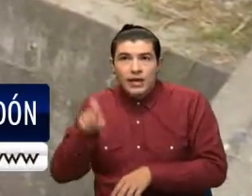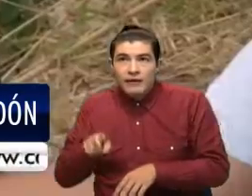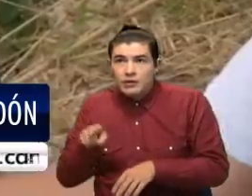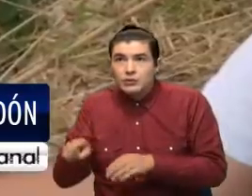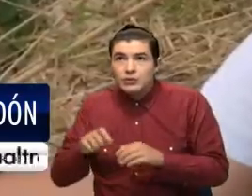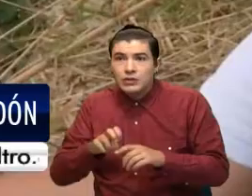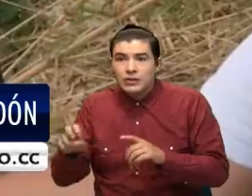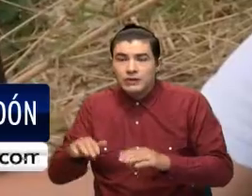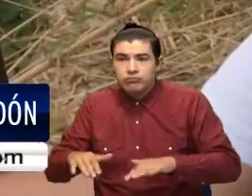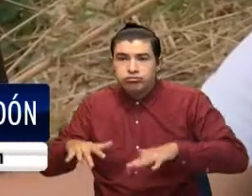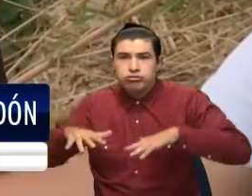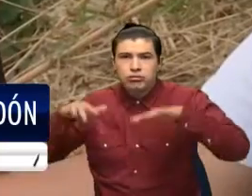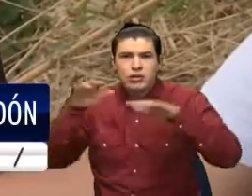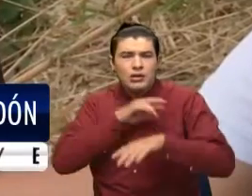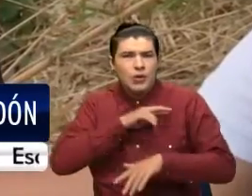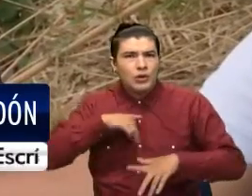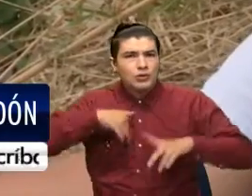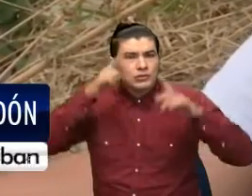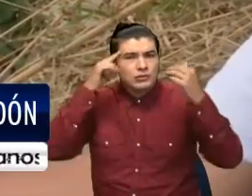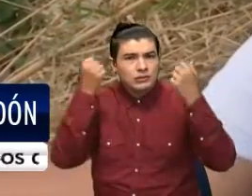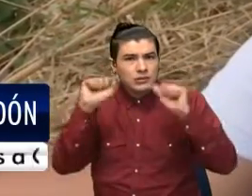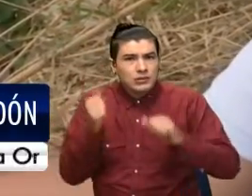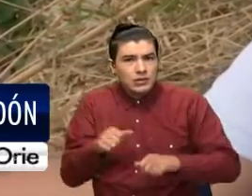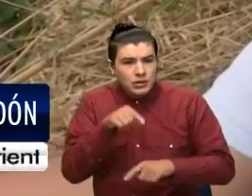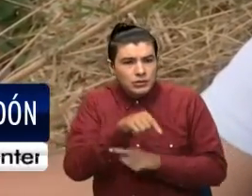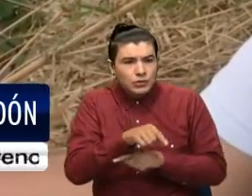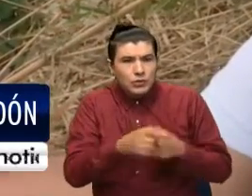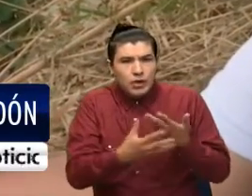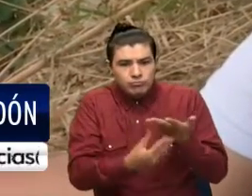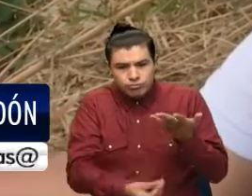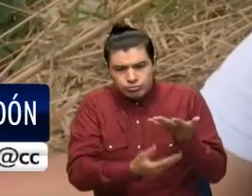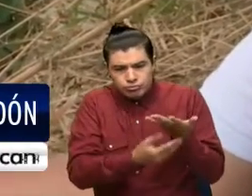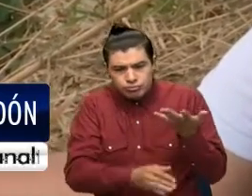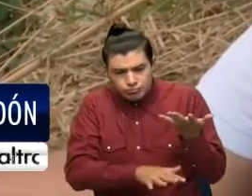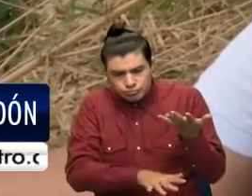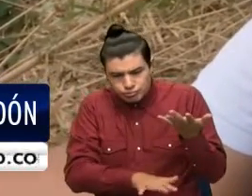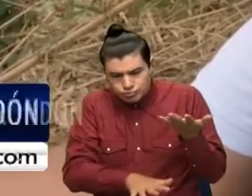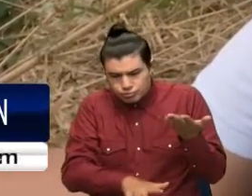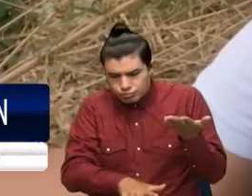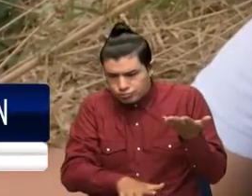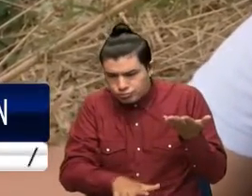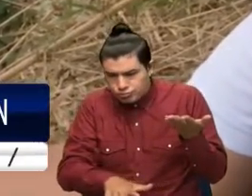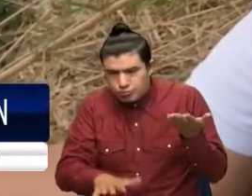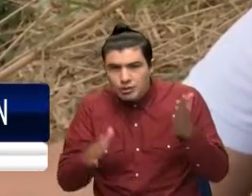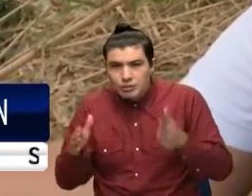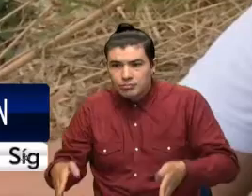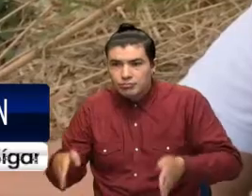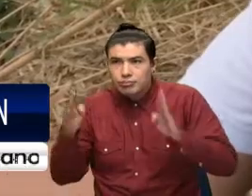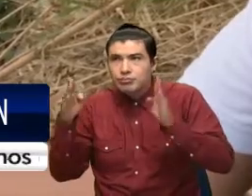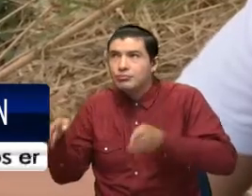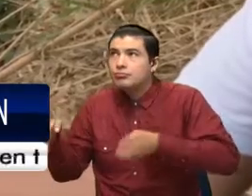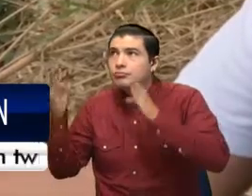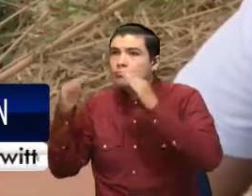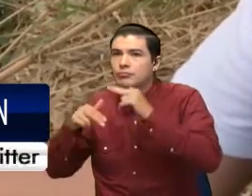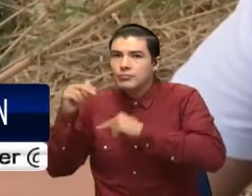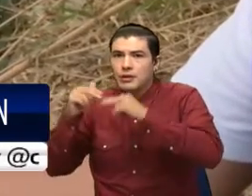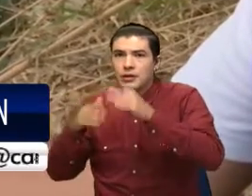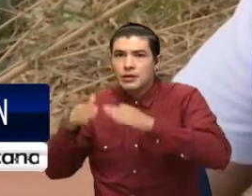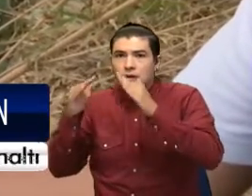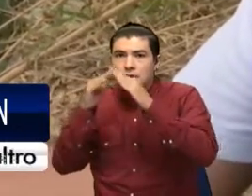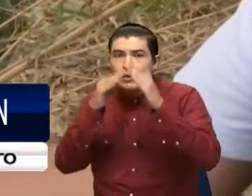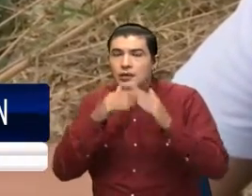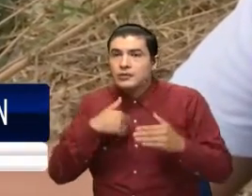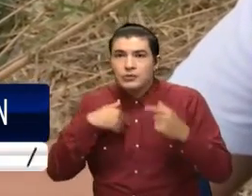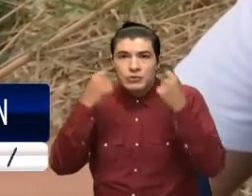preocupación de nosotros es el peligro de que se esté filtrando por debajo de los apartamentos por debajo de esta situación no sabemos que yo de esto no